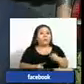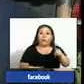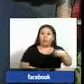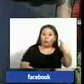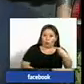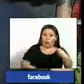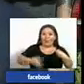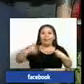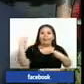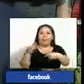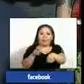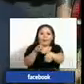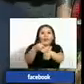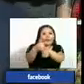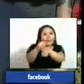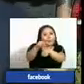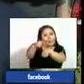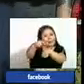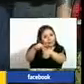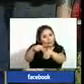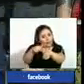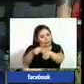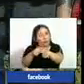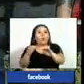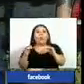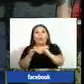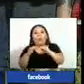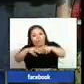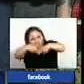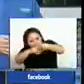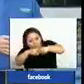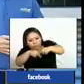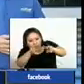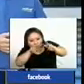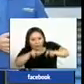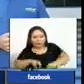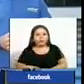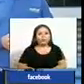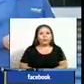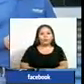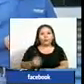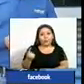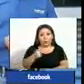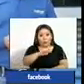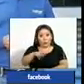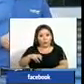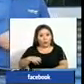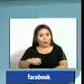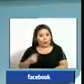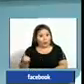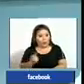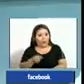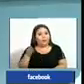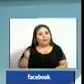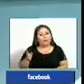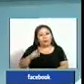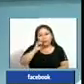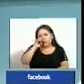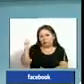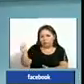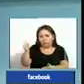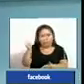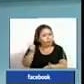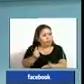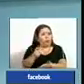coloque GPS en las unidades y dos, revisiones técnicas vehiculares. Mientras que los transportistas proponen que la compensación